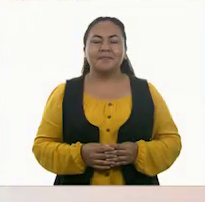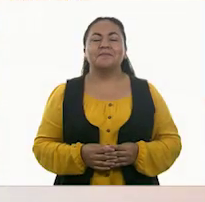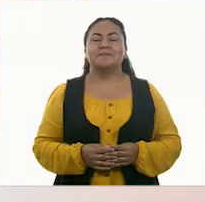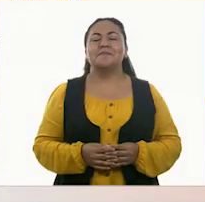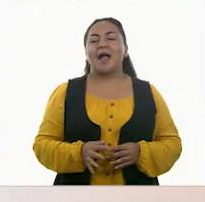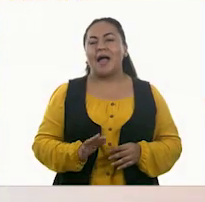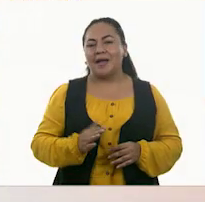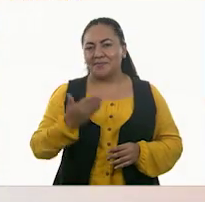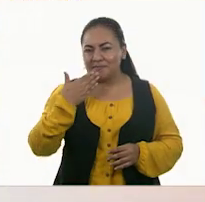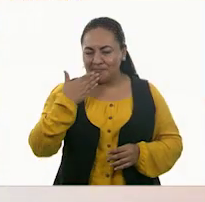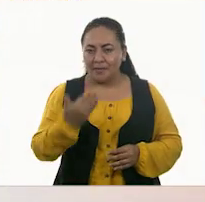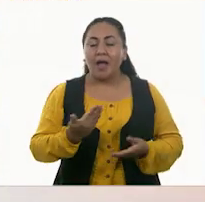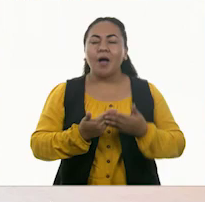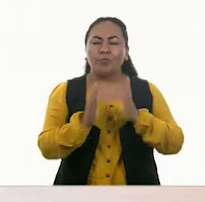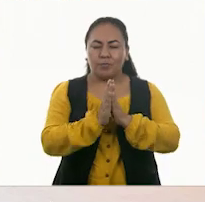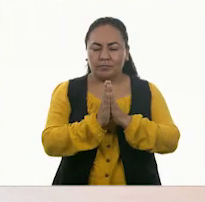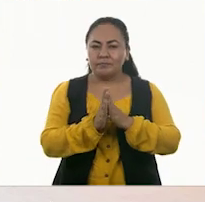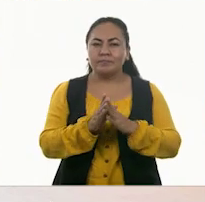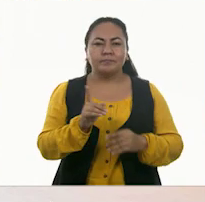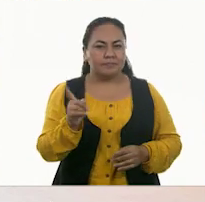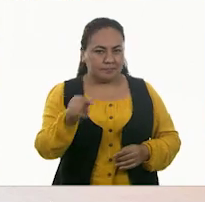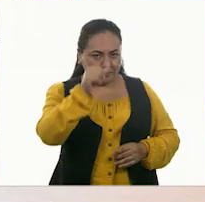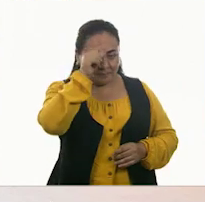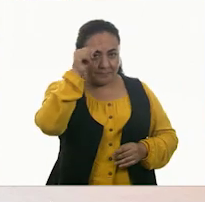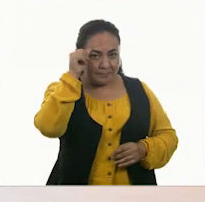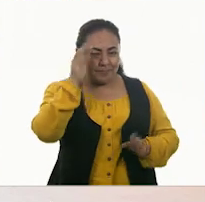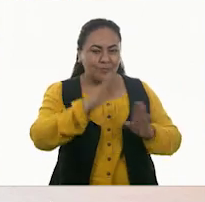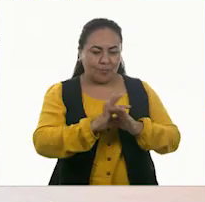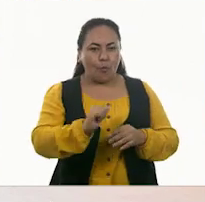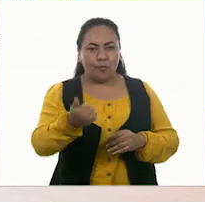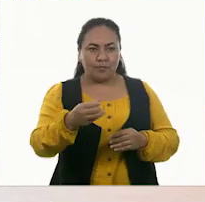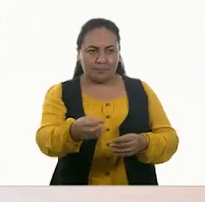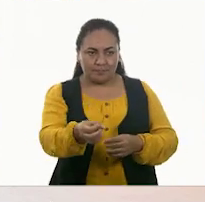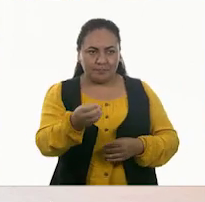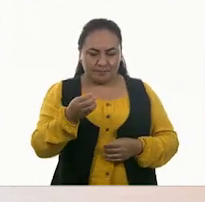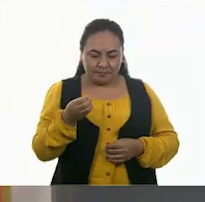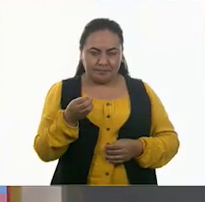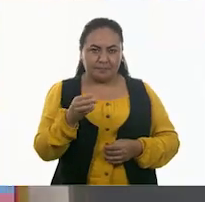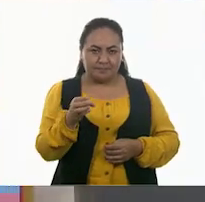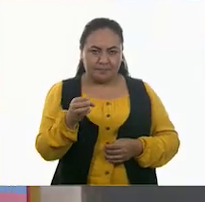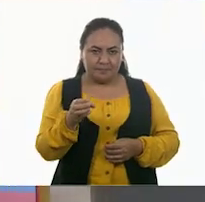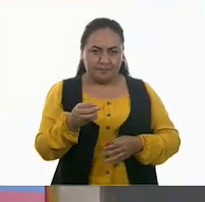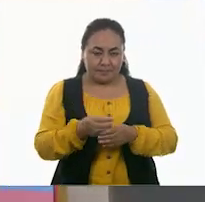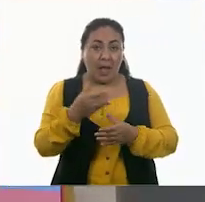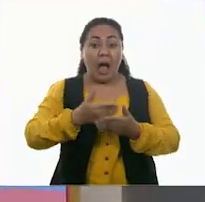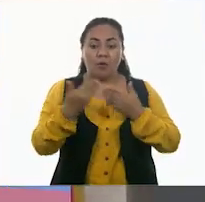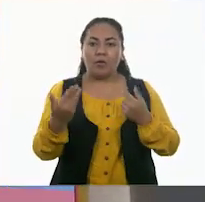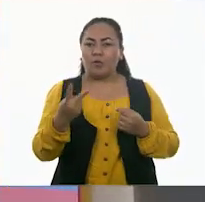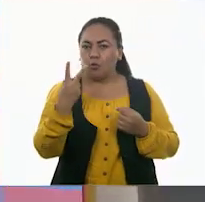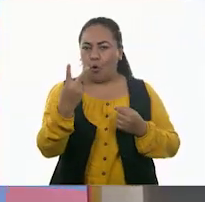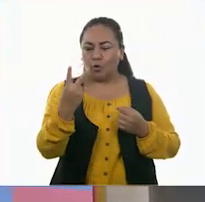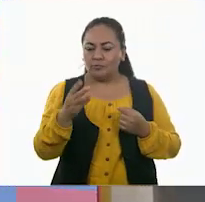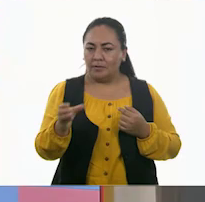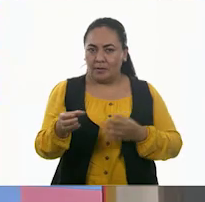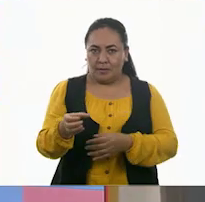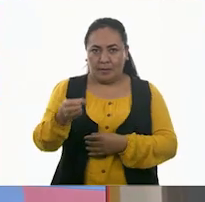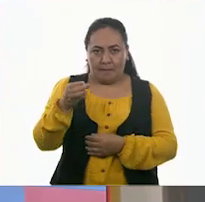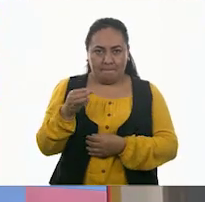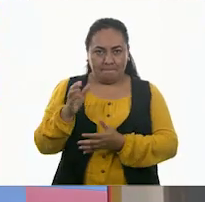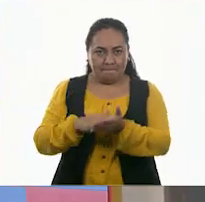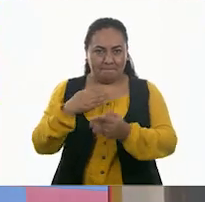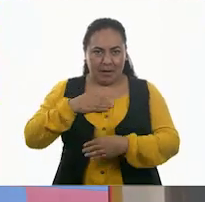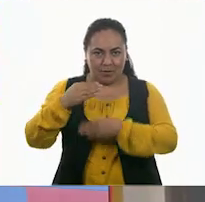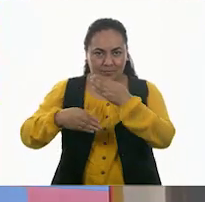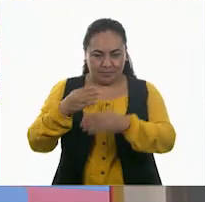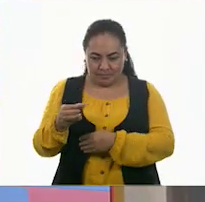Correcto. Por favor, Aníbal, toma otro rollito. Y ahora vamos a juntar los dos materiales. Tengo el